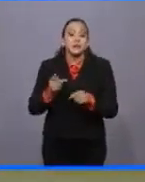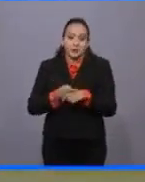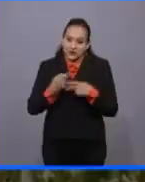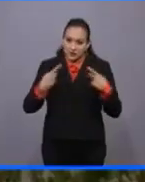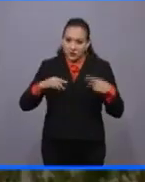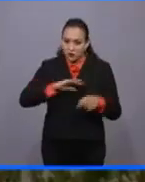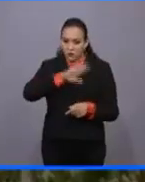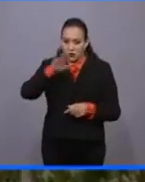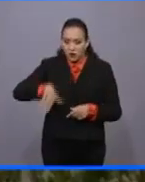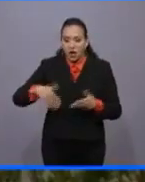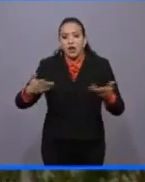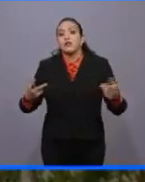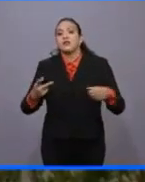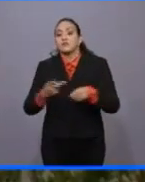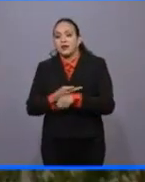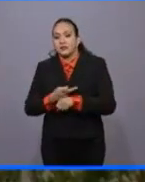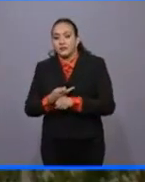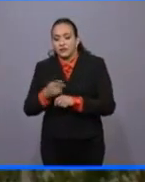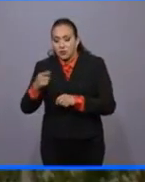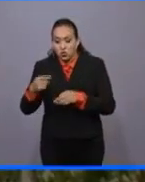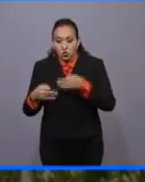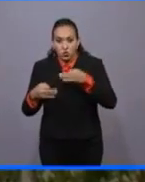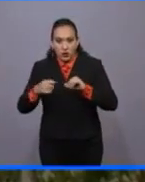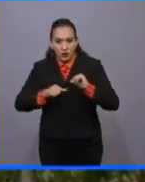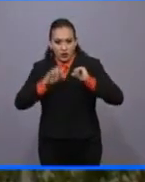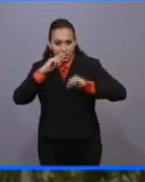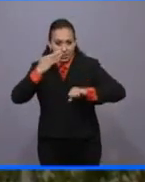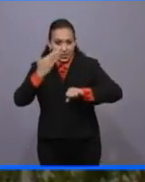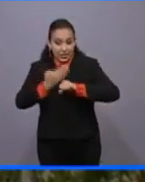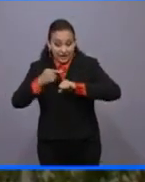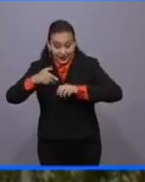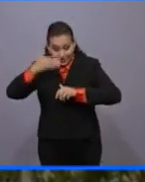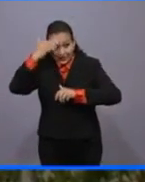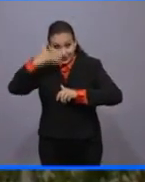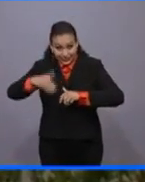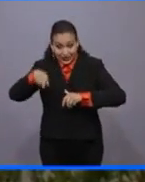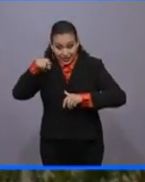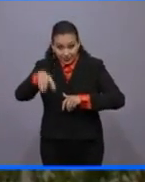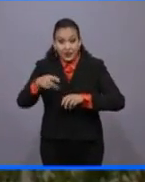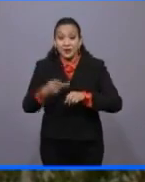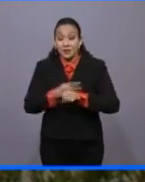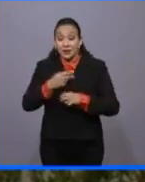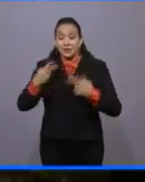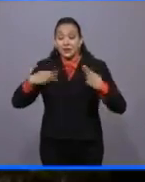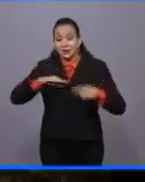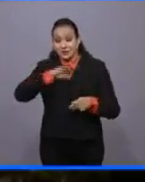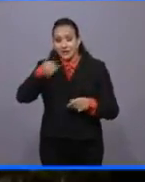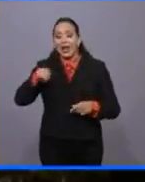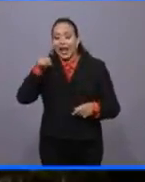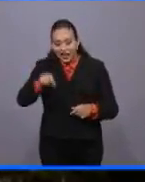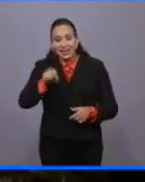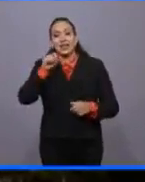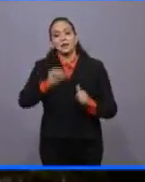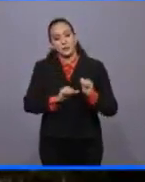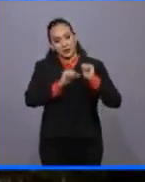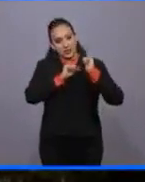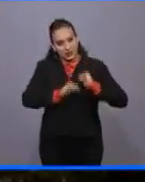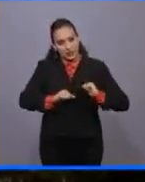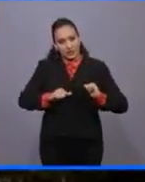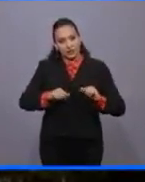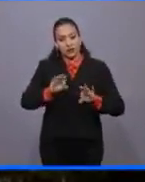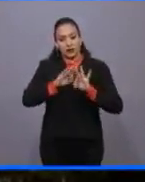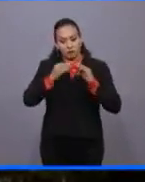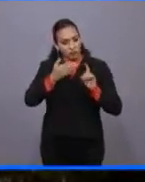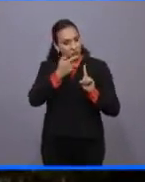acto, lo procedente es que el órgano jurisdiccional que conozca del asunto también se encargue de las cuestiones